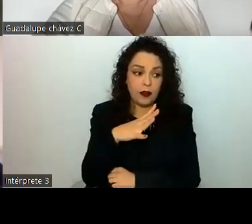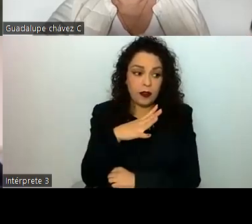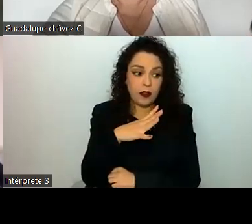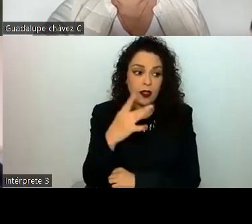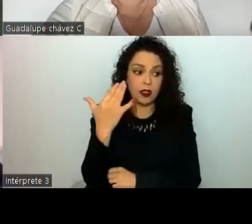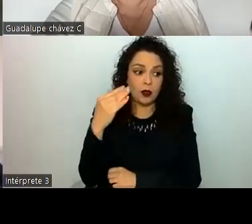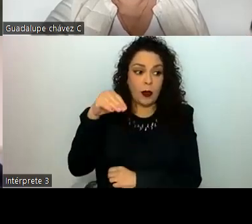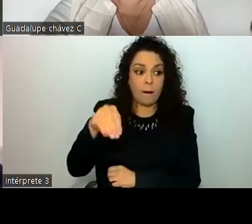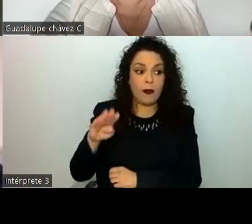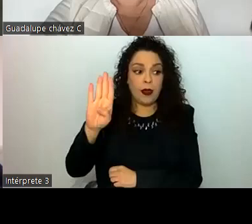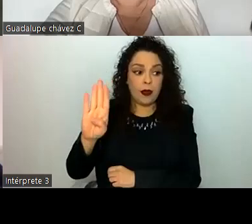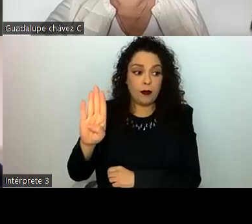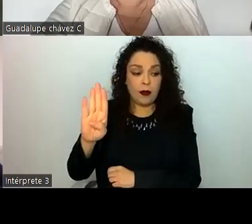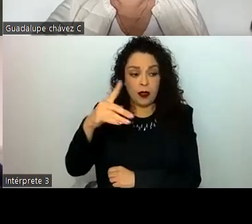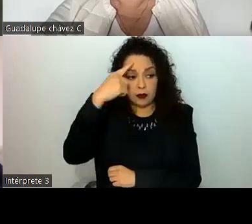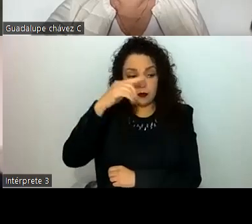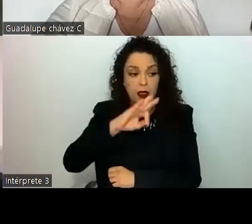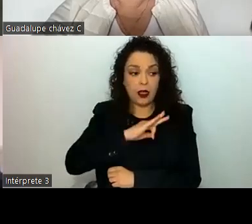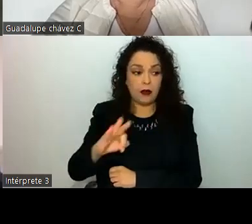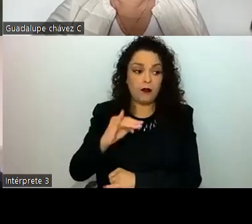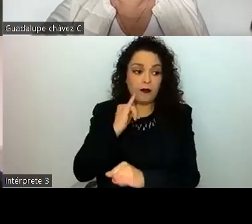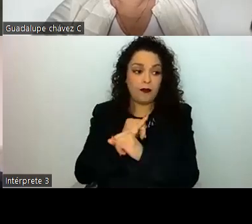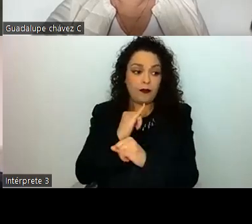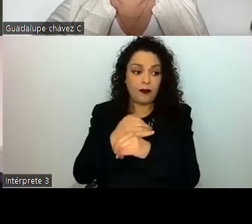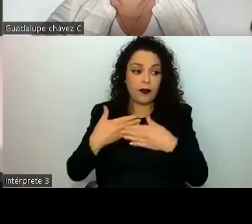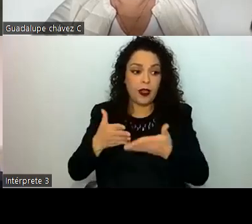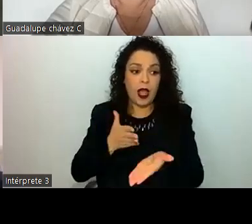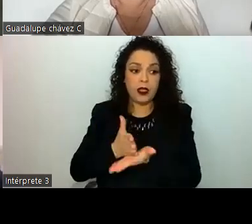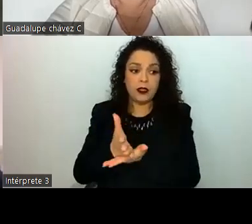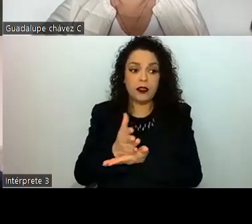50 megabytes de descarga para el servicio de Internet fijo de acceso a Internet.